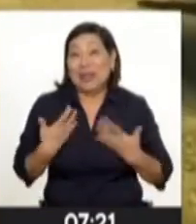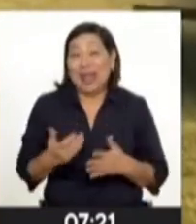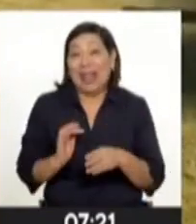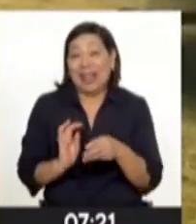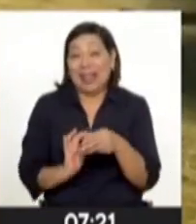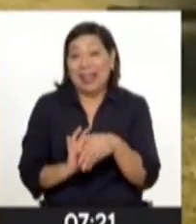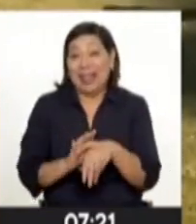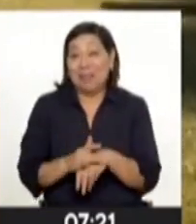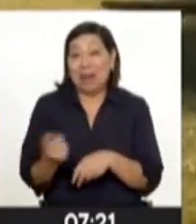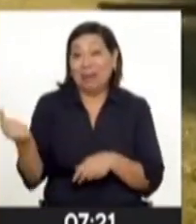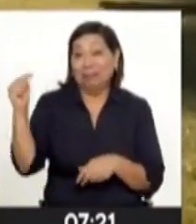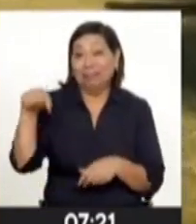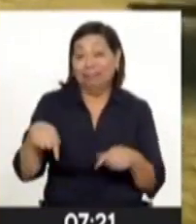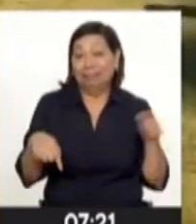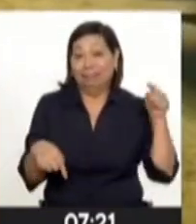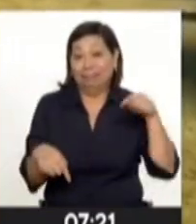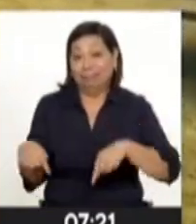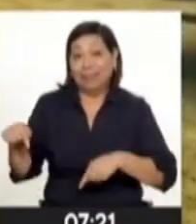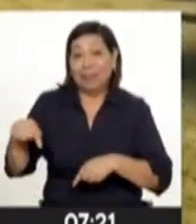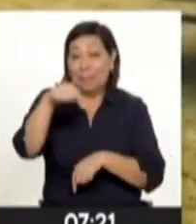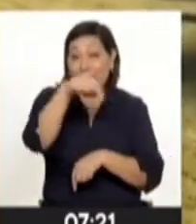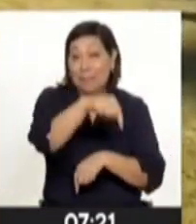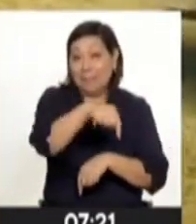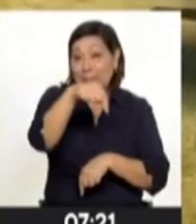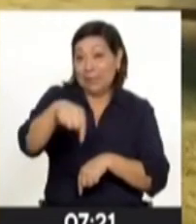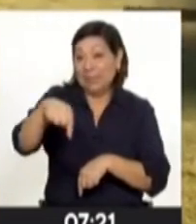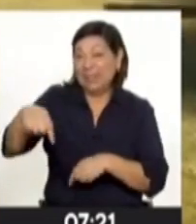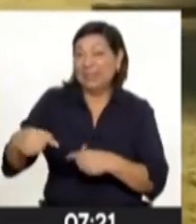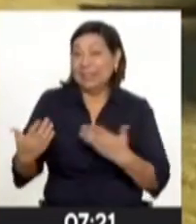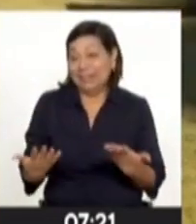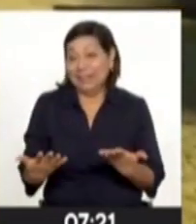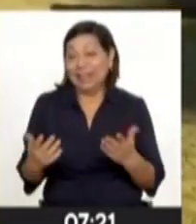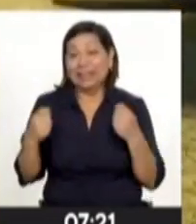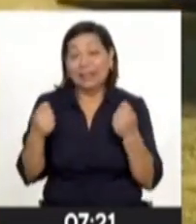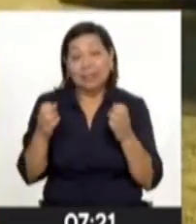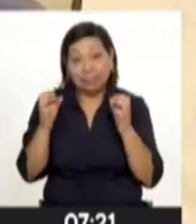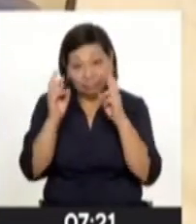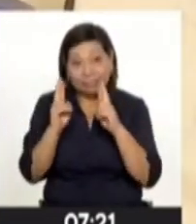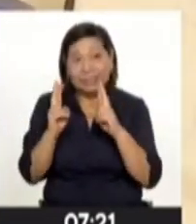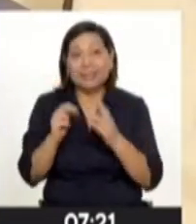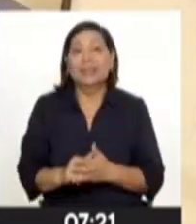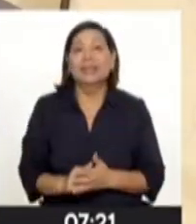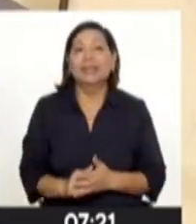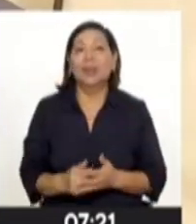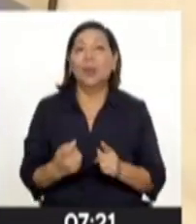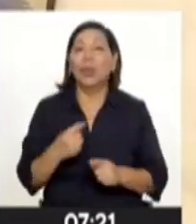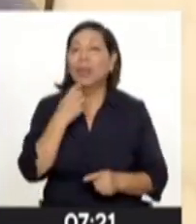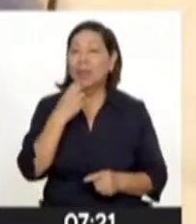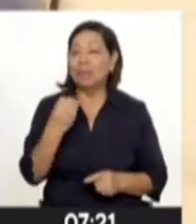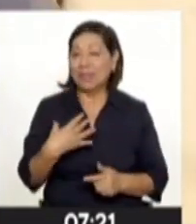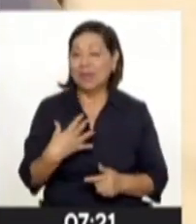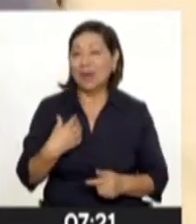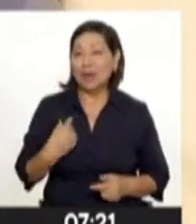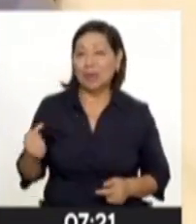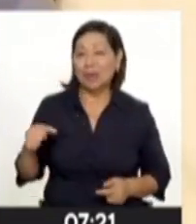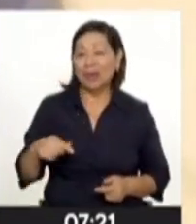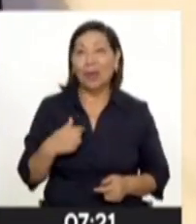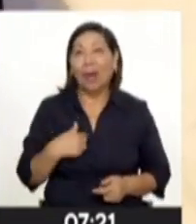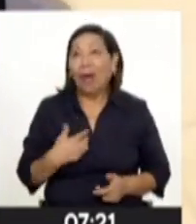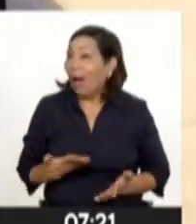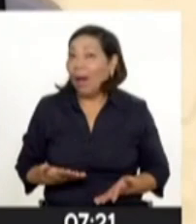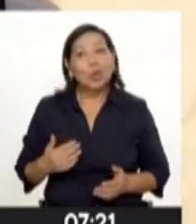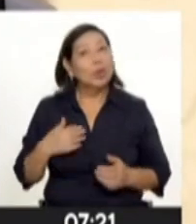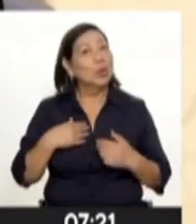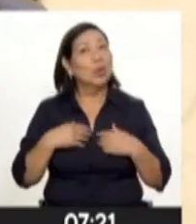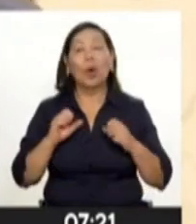muy temprano la gente ha estado llegando a los puntos en donde se va a llevar a cabo la ceremonia del Inti Raymi. Que cuando me dijeron para venir no lo pensé dos